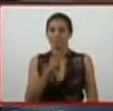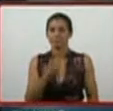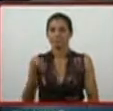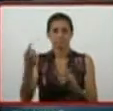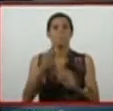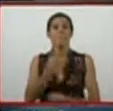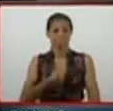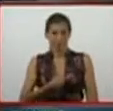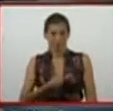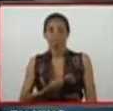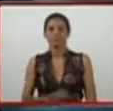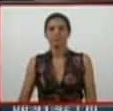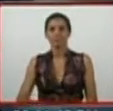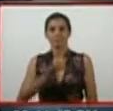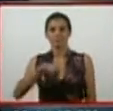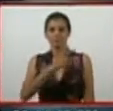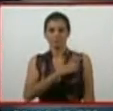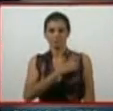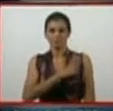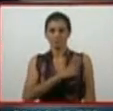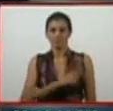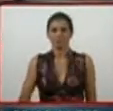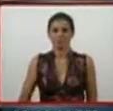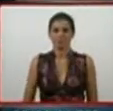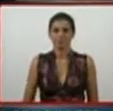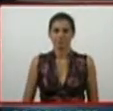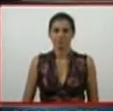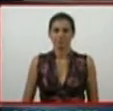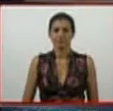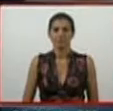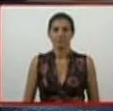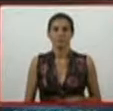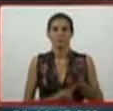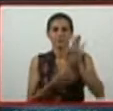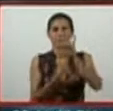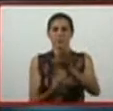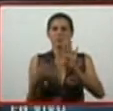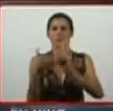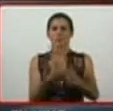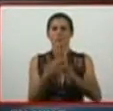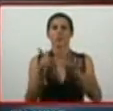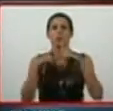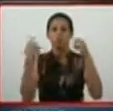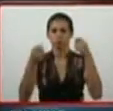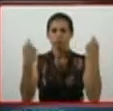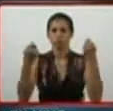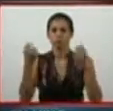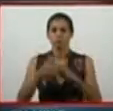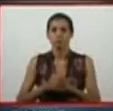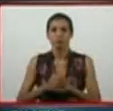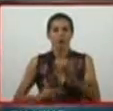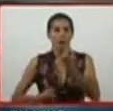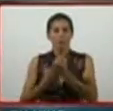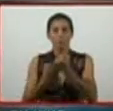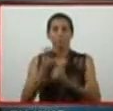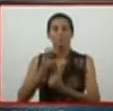incluso Benevisión ha hecho una presentación sobre una campaña para apoyar el Plan